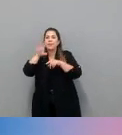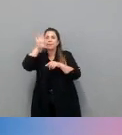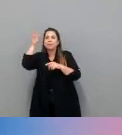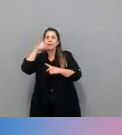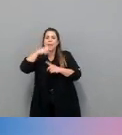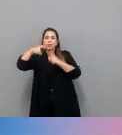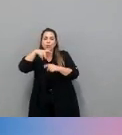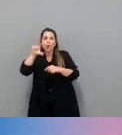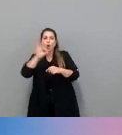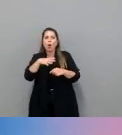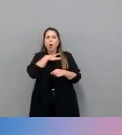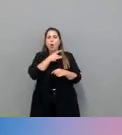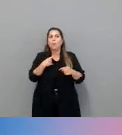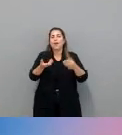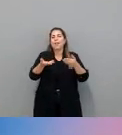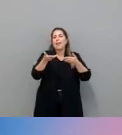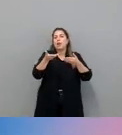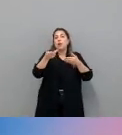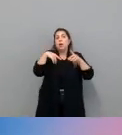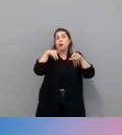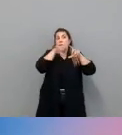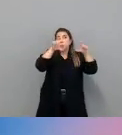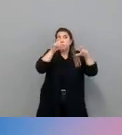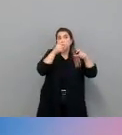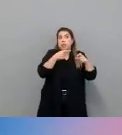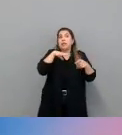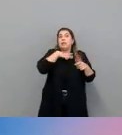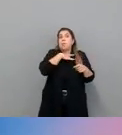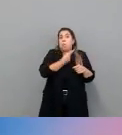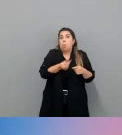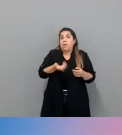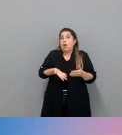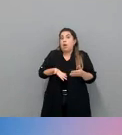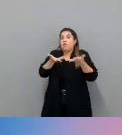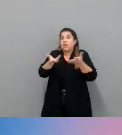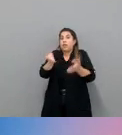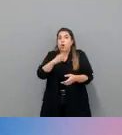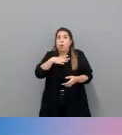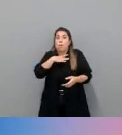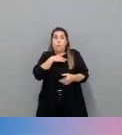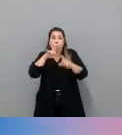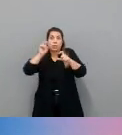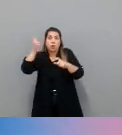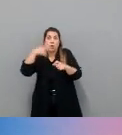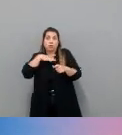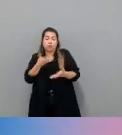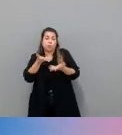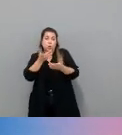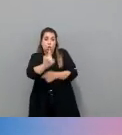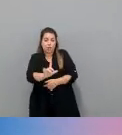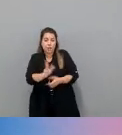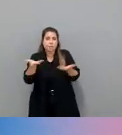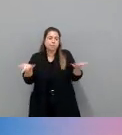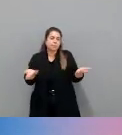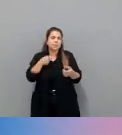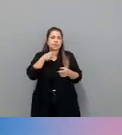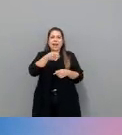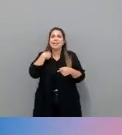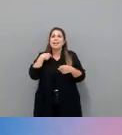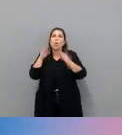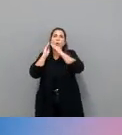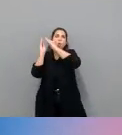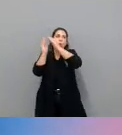que sacan estas subvenciones, hay corporaciones que no. Bueno, Aquí no hay una